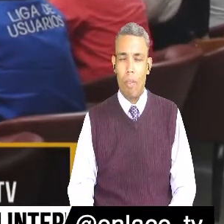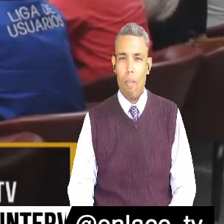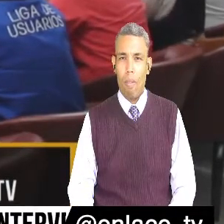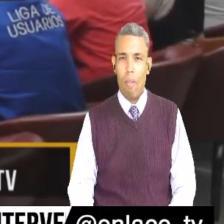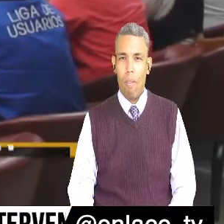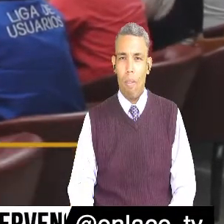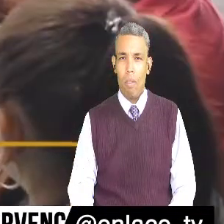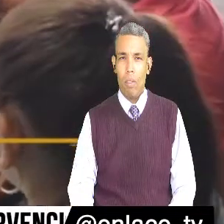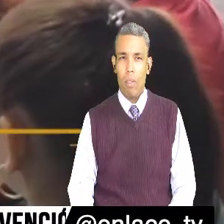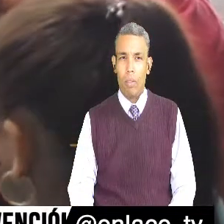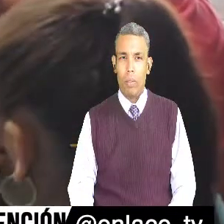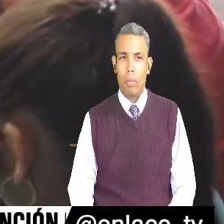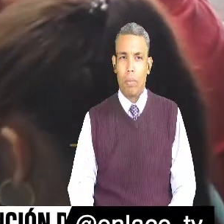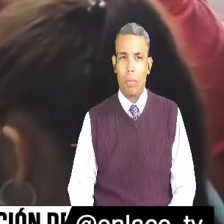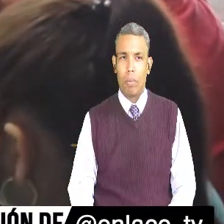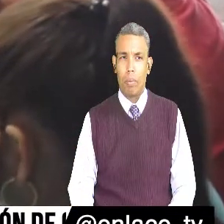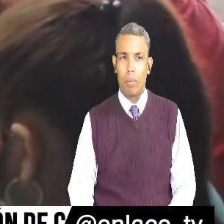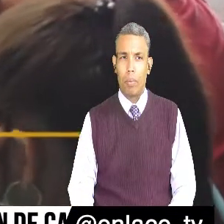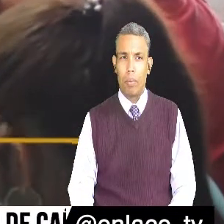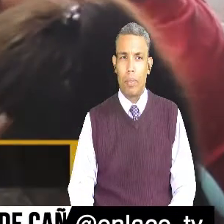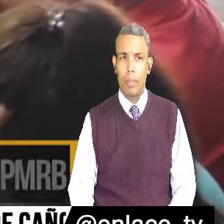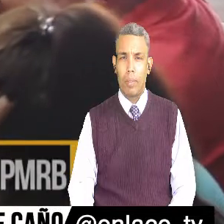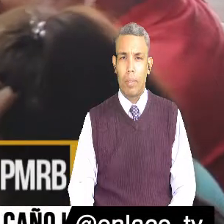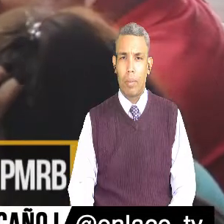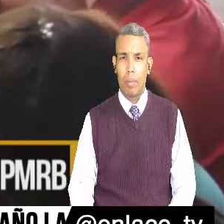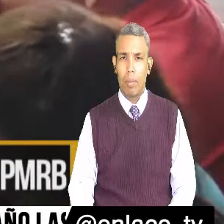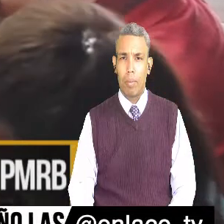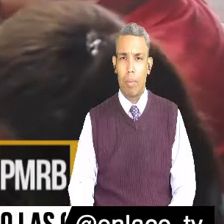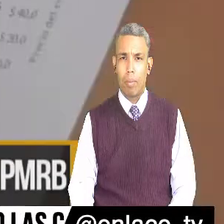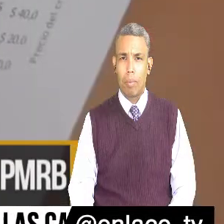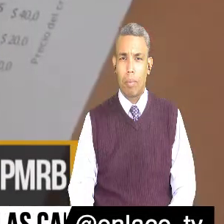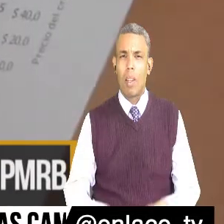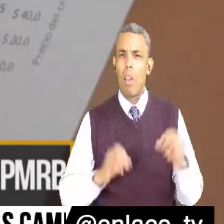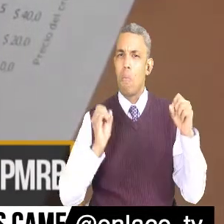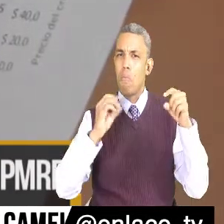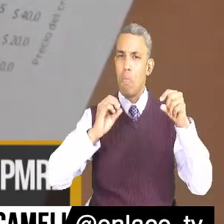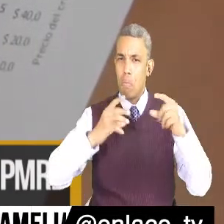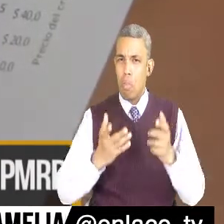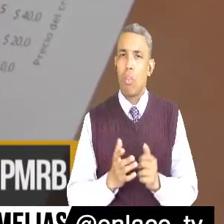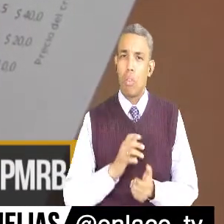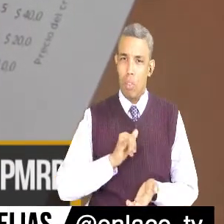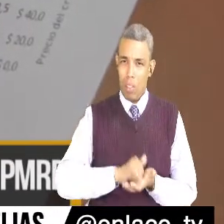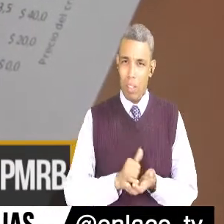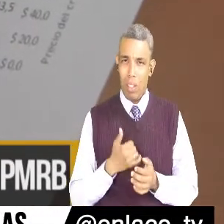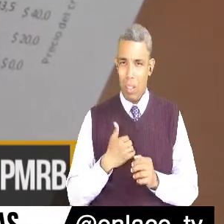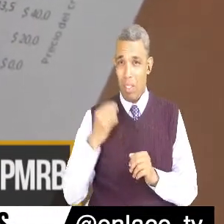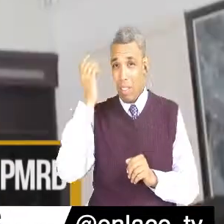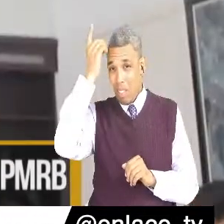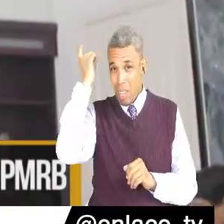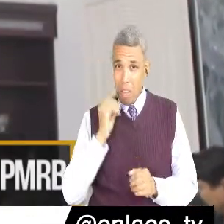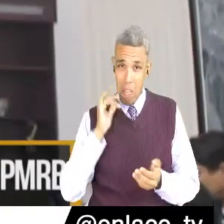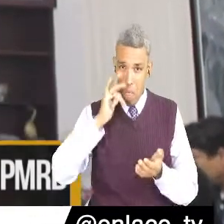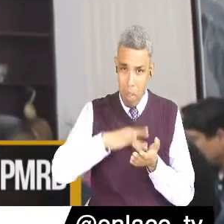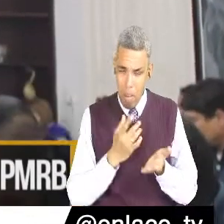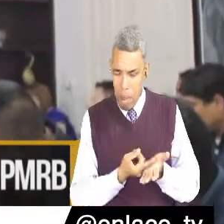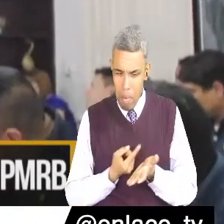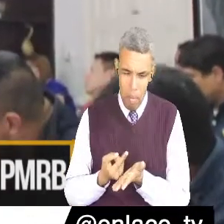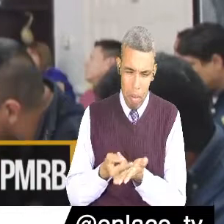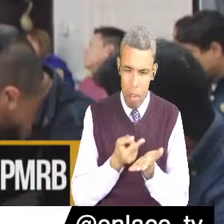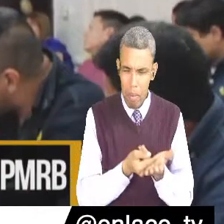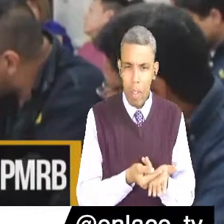municipal, quien así entregó las conclusiones del encuentro donde se planteó además un cabildo abierto por el PMRB, que fue respaldado por el